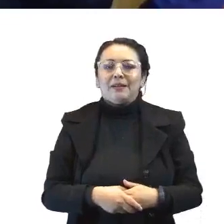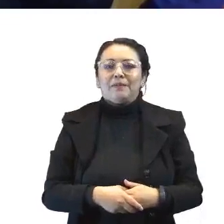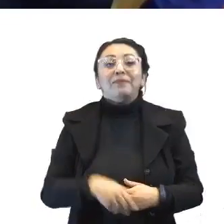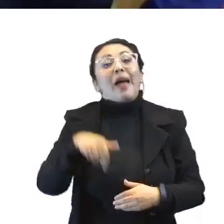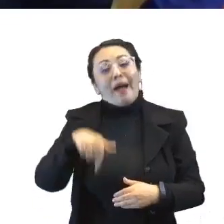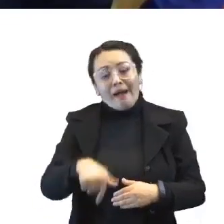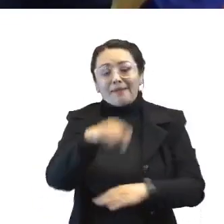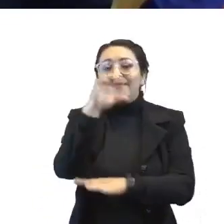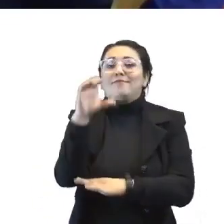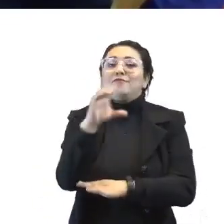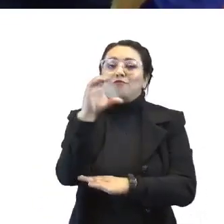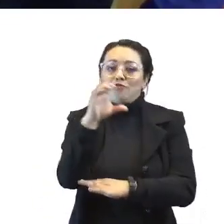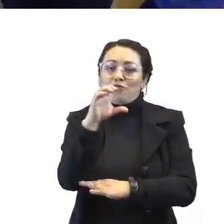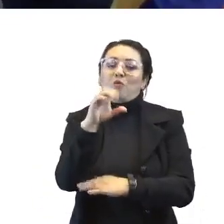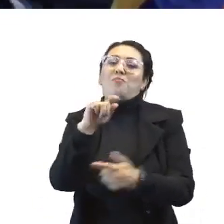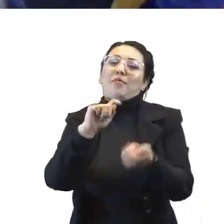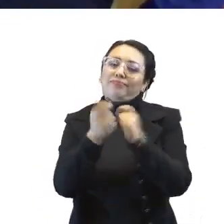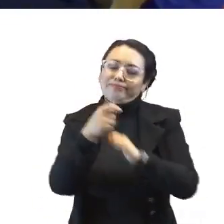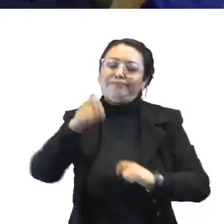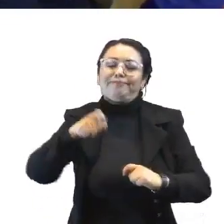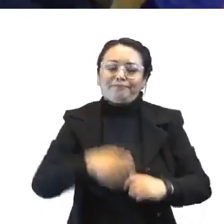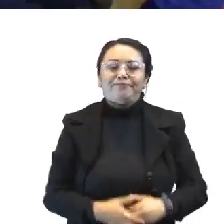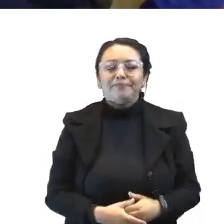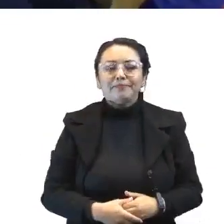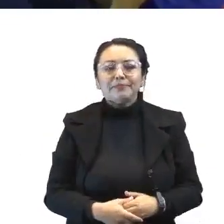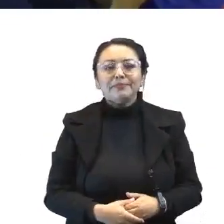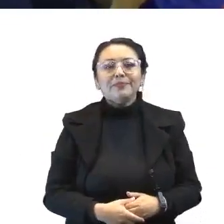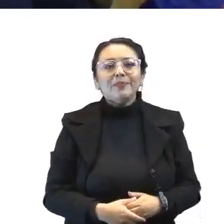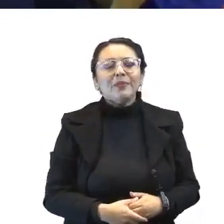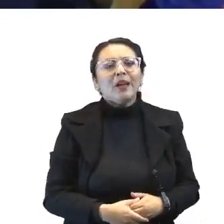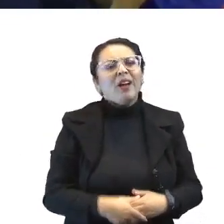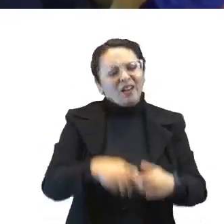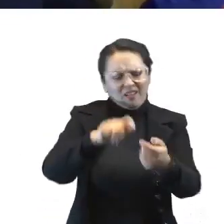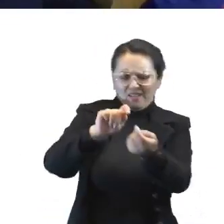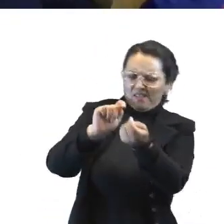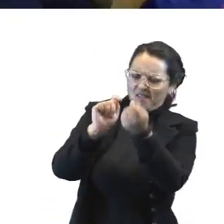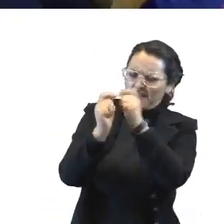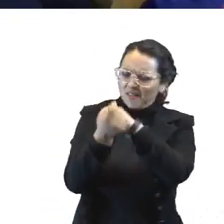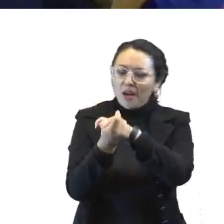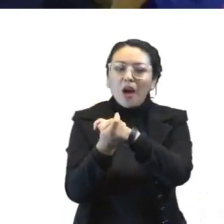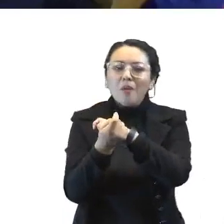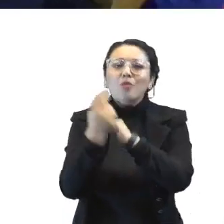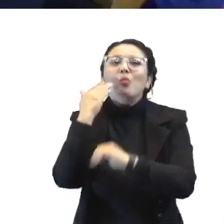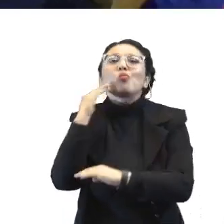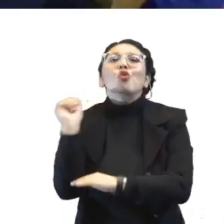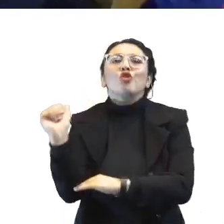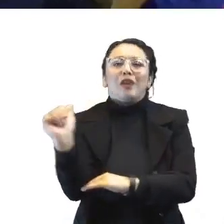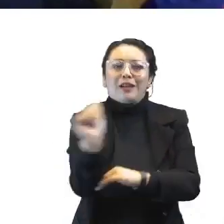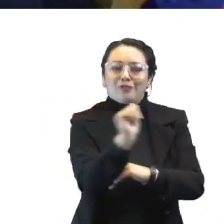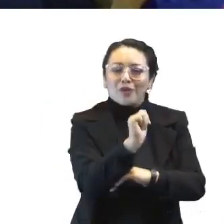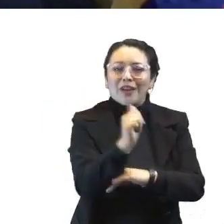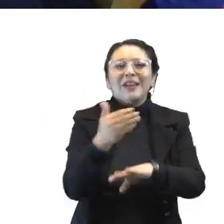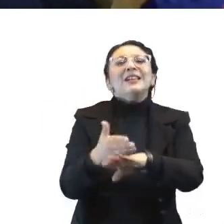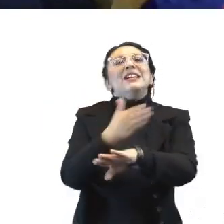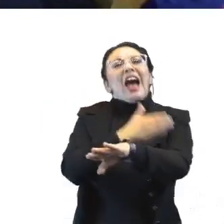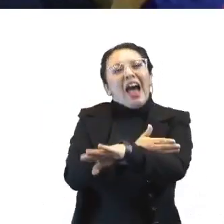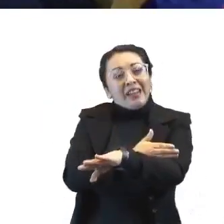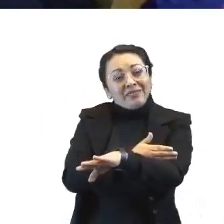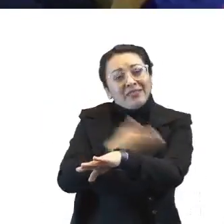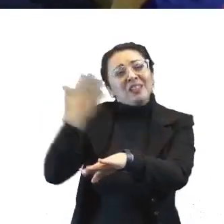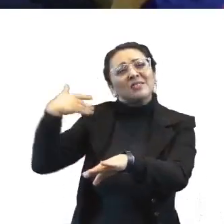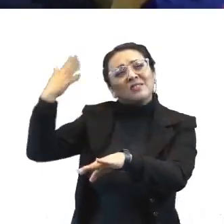este país. Como se dijo, el cambio es con las mujeres o no será, lo dijimos en campaña y